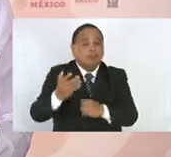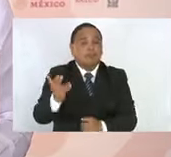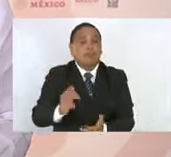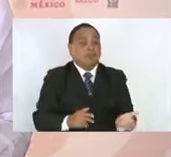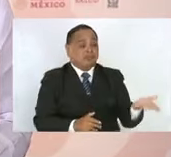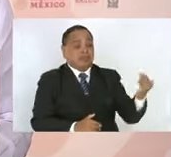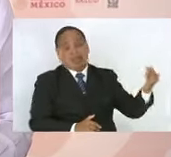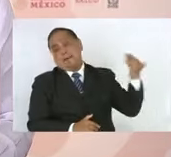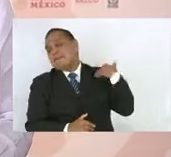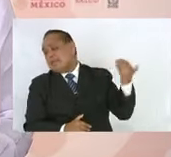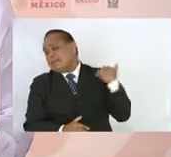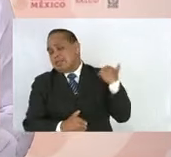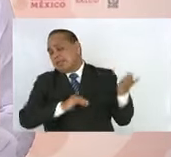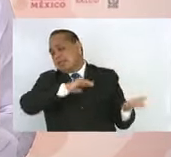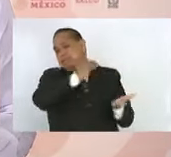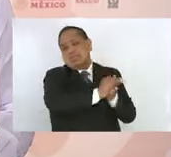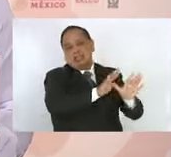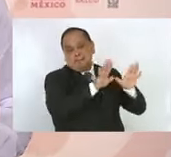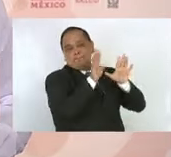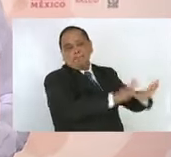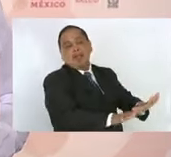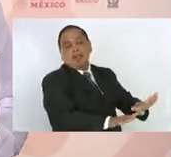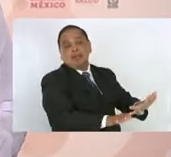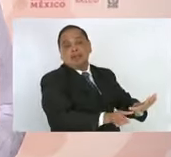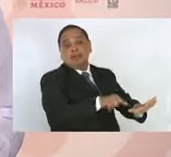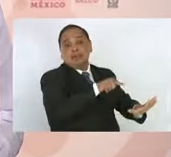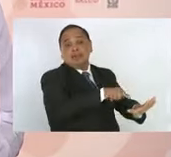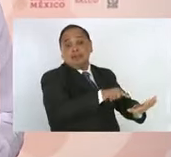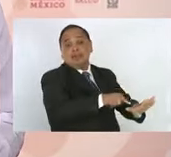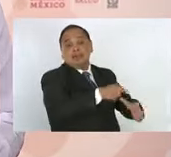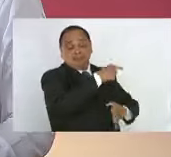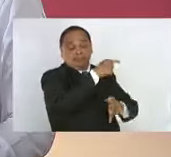llamada reforma educativa.